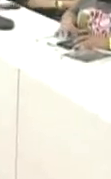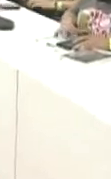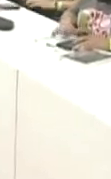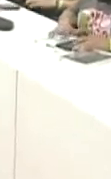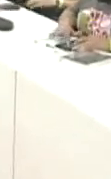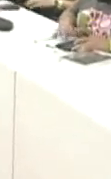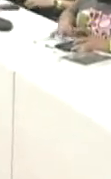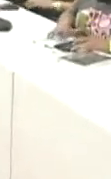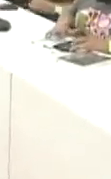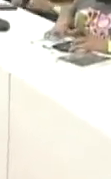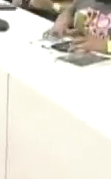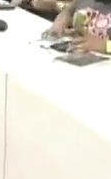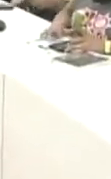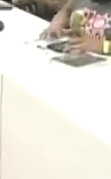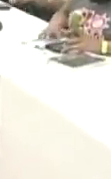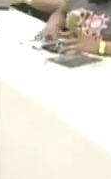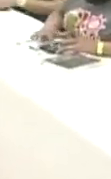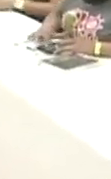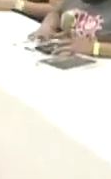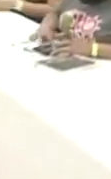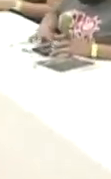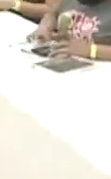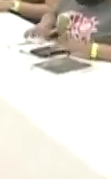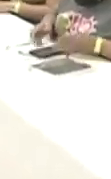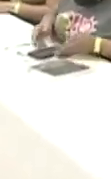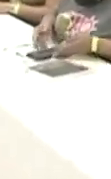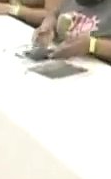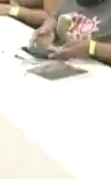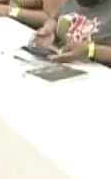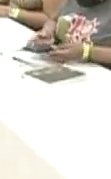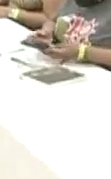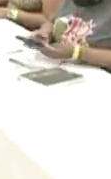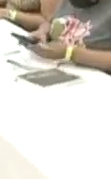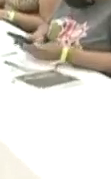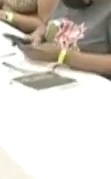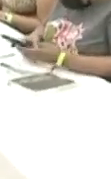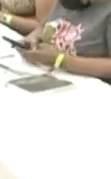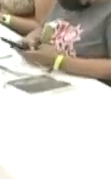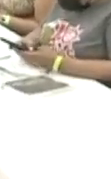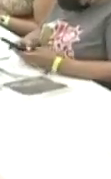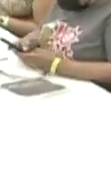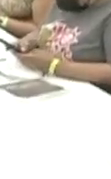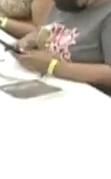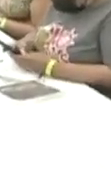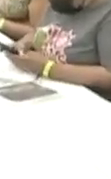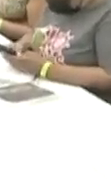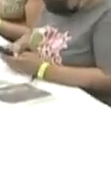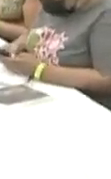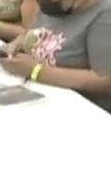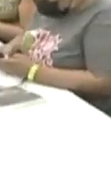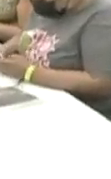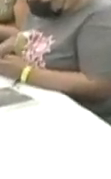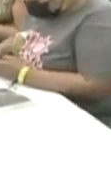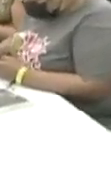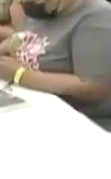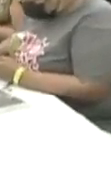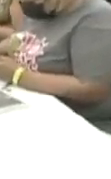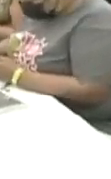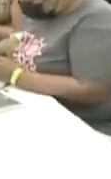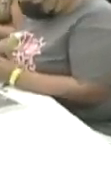estará realizando para este lanzamiento acá desde el Salón Boyacá del Palacio de Miraflores en esta nueva etapa de las